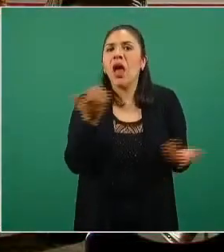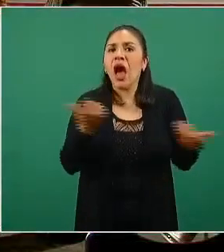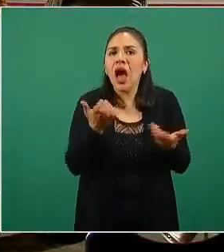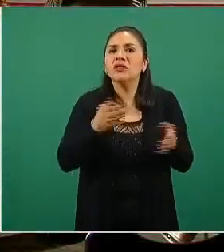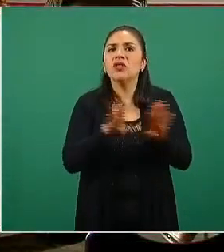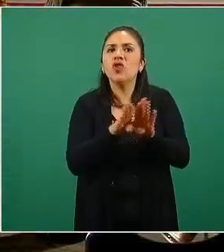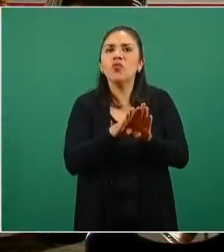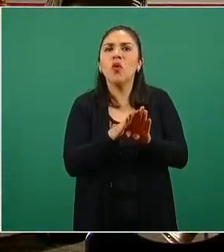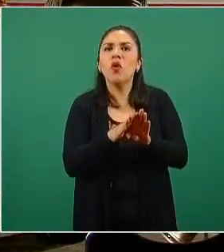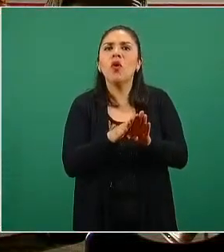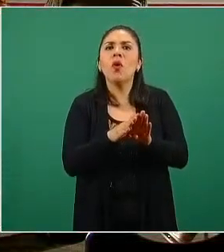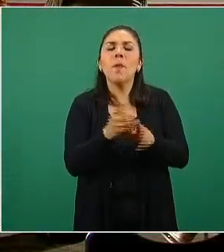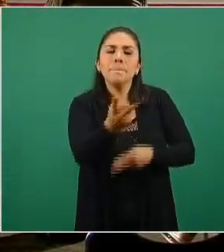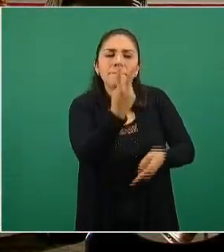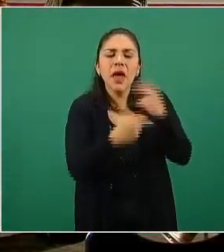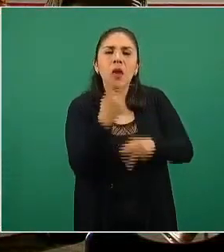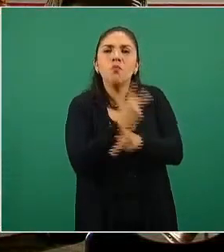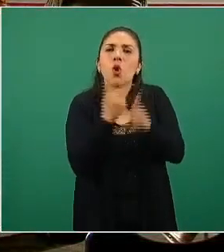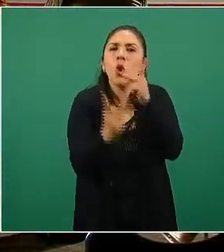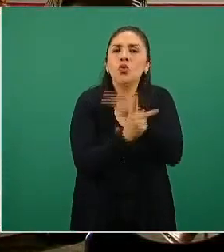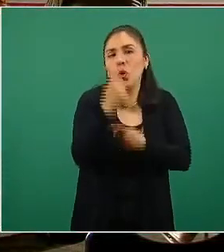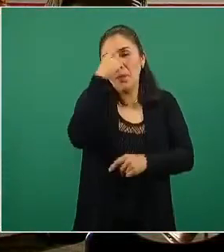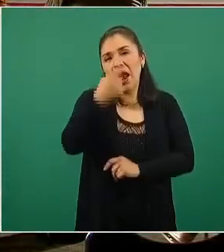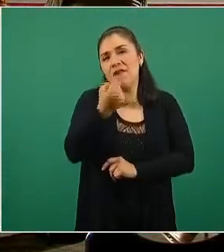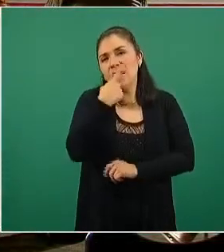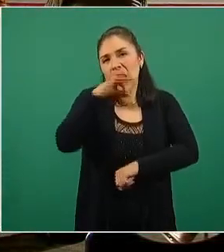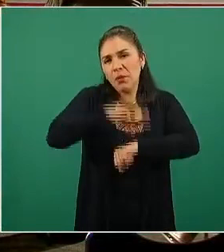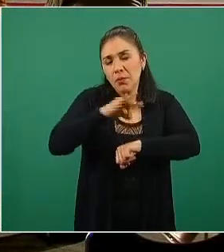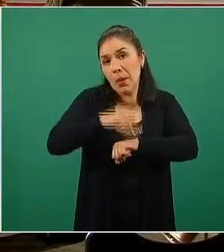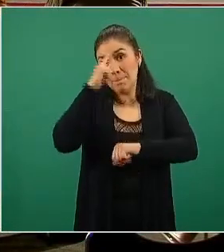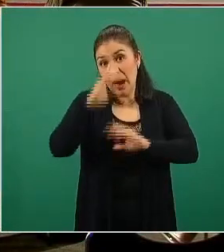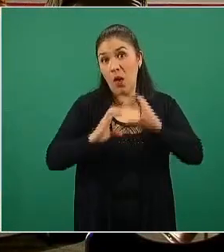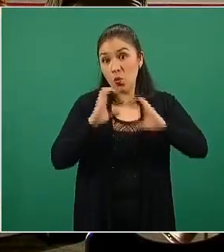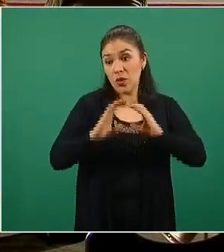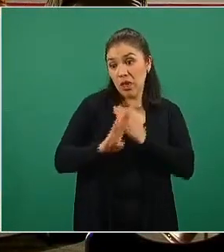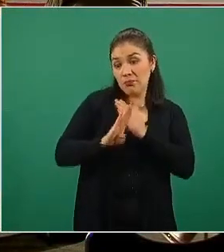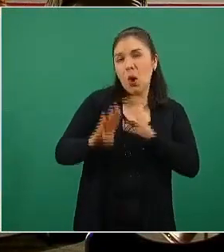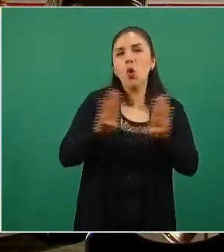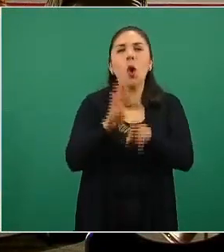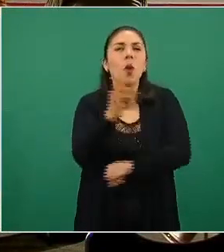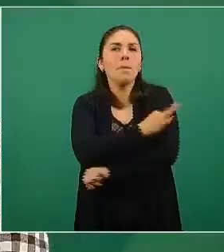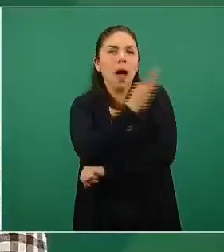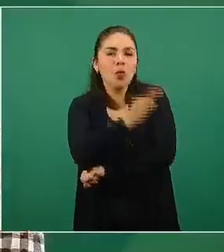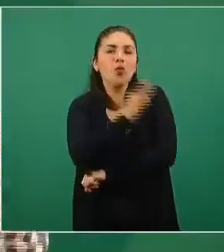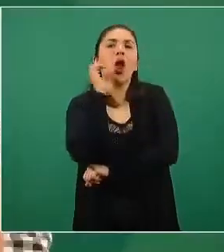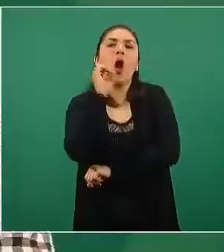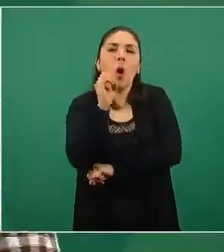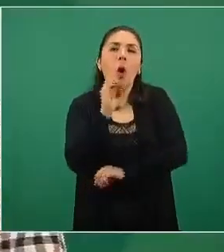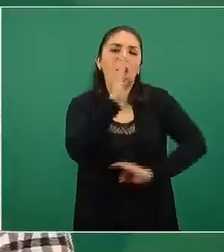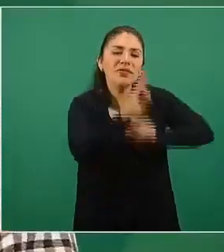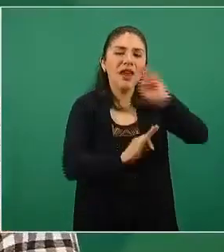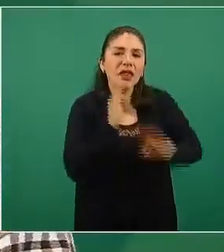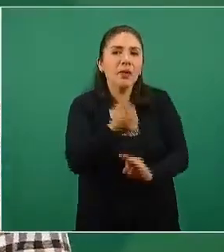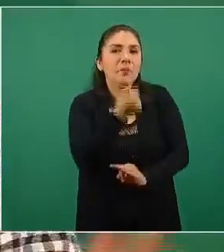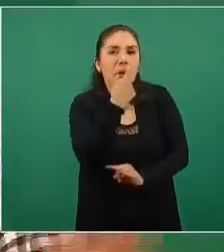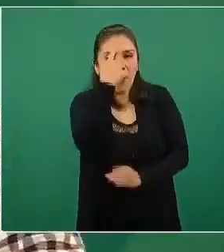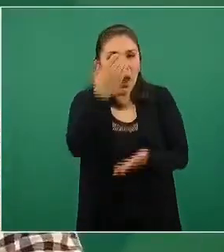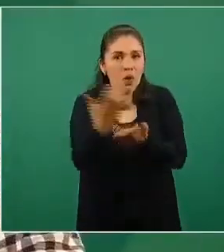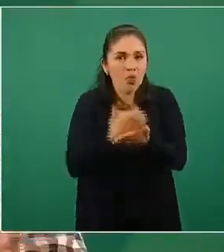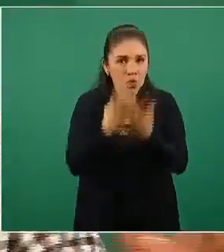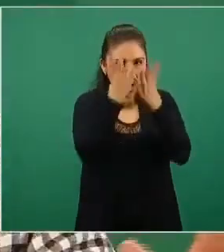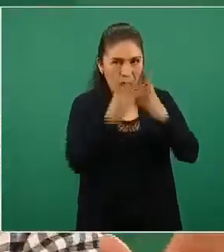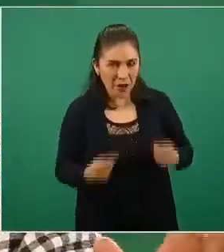intervenciones, dispositivos o productos farmacéuticos, ya sea preventivos, como las vacunas, o terapéuticos, como los que usted menciona.